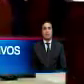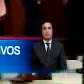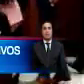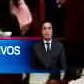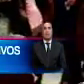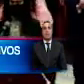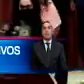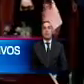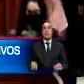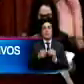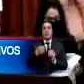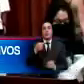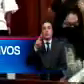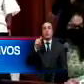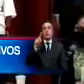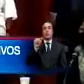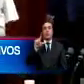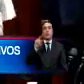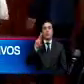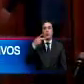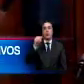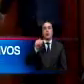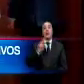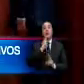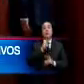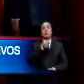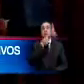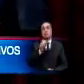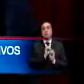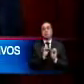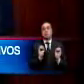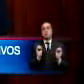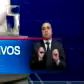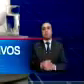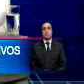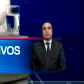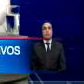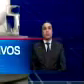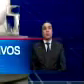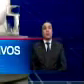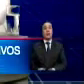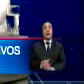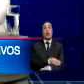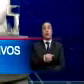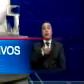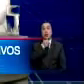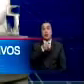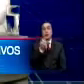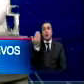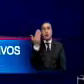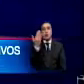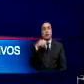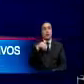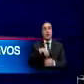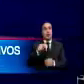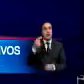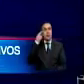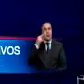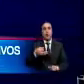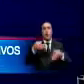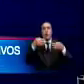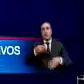Una vez más, Guadalupe Llori evitó responder a las preguntas de la prensa. Horas antes, en una entrevista con la televisión legislativa,